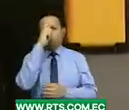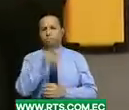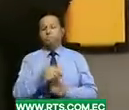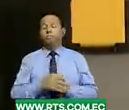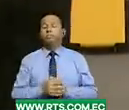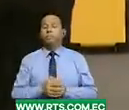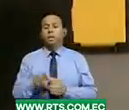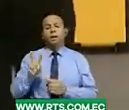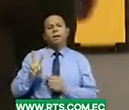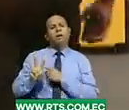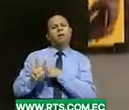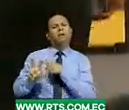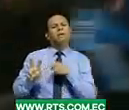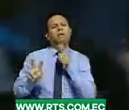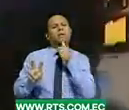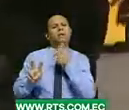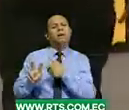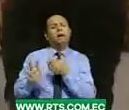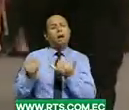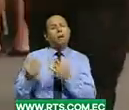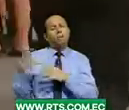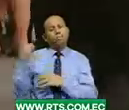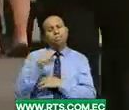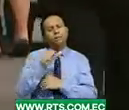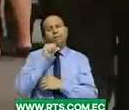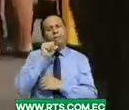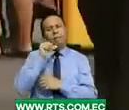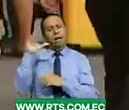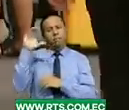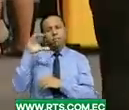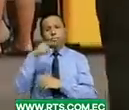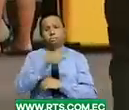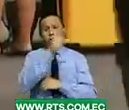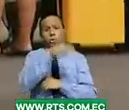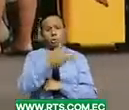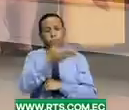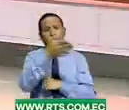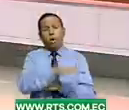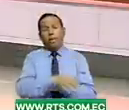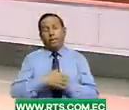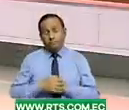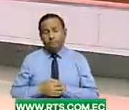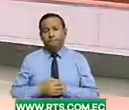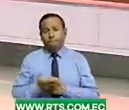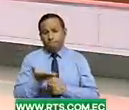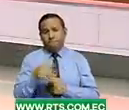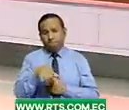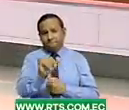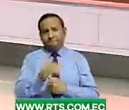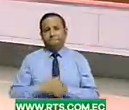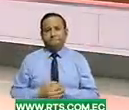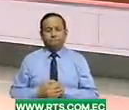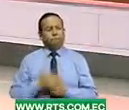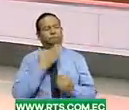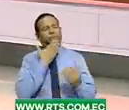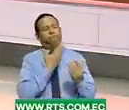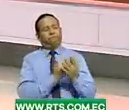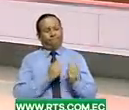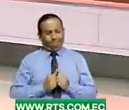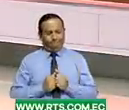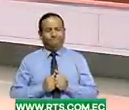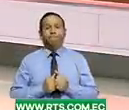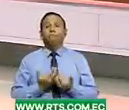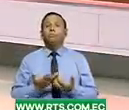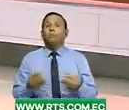sujetos que le quitaron la vida a este ciudadano de 34 años. Adelante, buenas noches. Gracias, Charlie. Y vamos con más